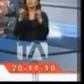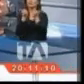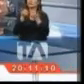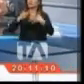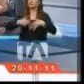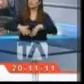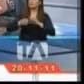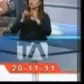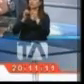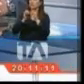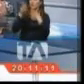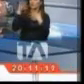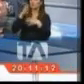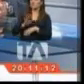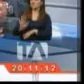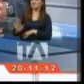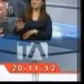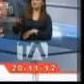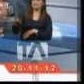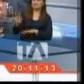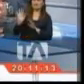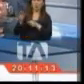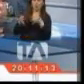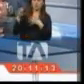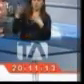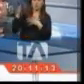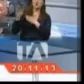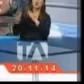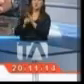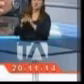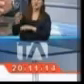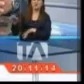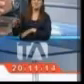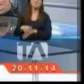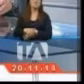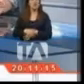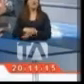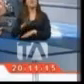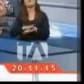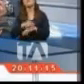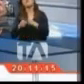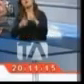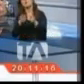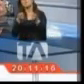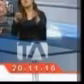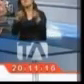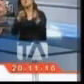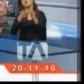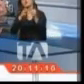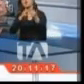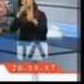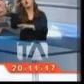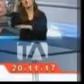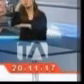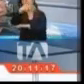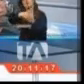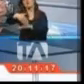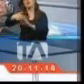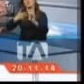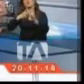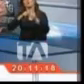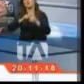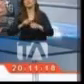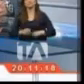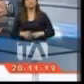bancadas políticas ya anuncian la presentación del juicio político en su contra, principalmente por el manejo de la crisis en la frontera norte.